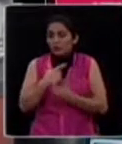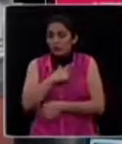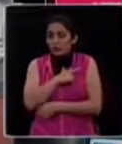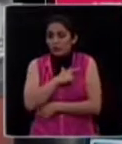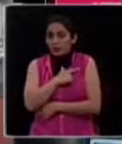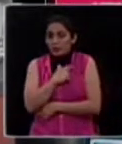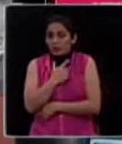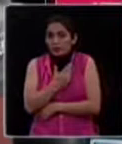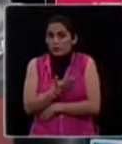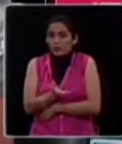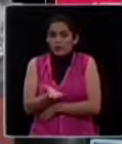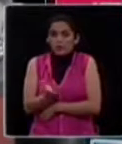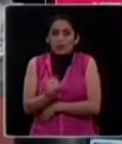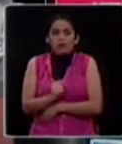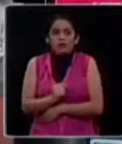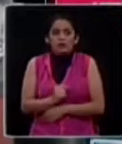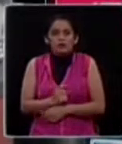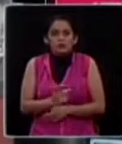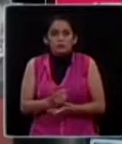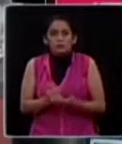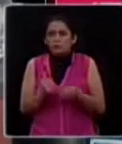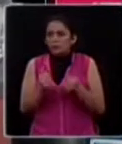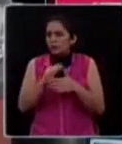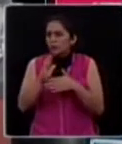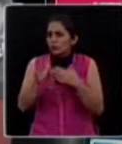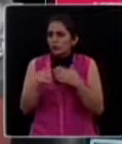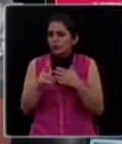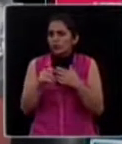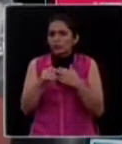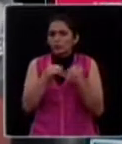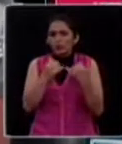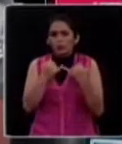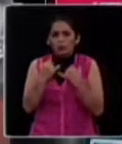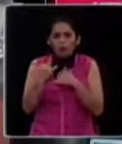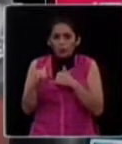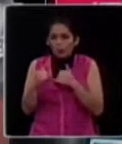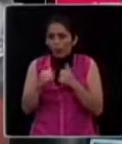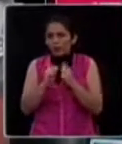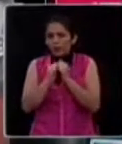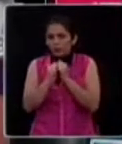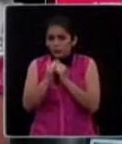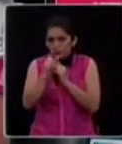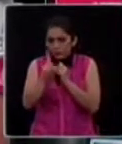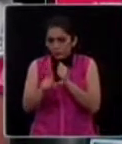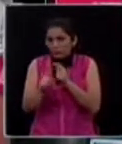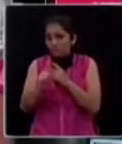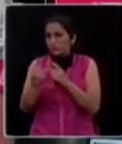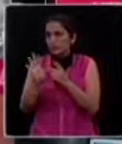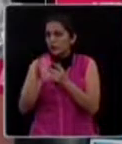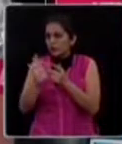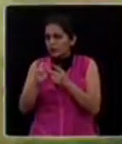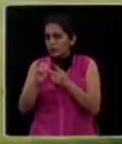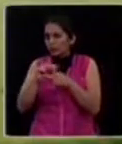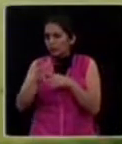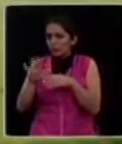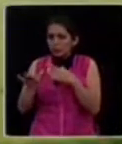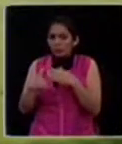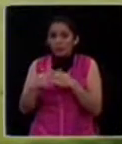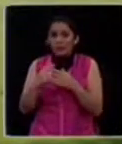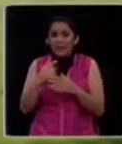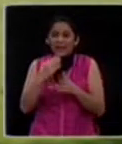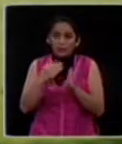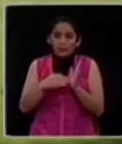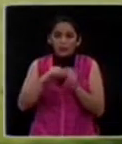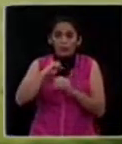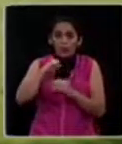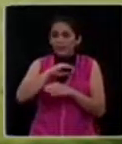es jugadores, cuerpo técnico, dirigencia, hinchada. Cuando ganamos, ganamos todos y perdemos, perdemos todos. El posible once de